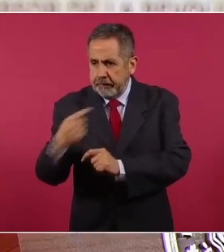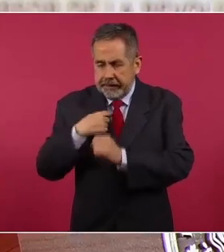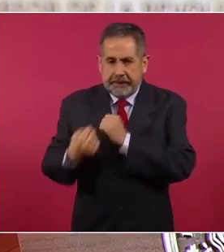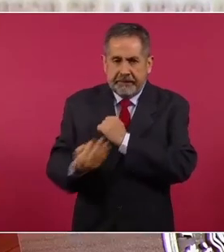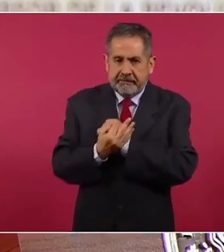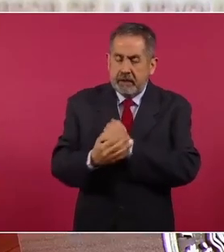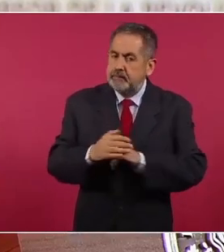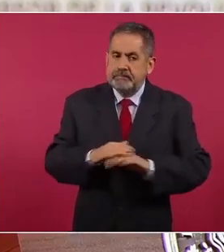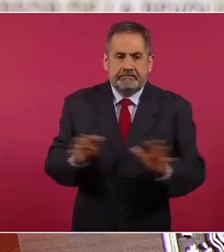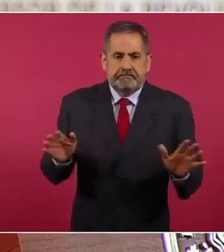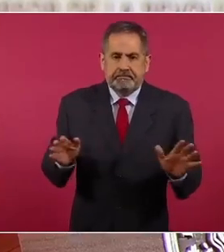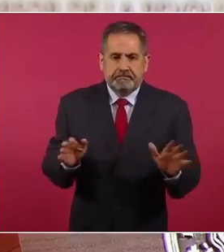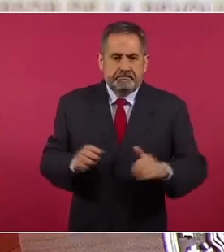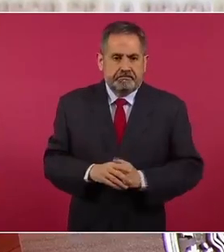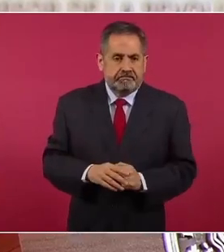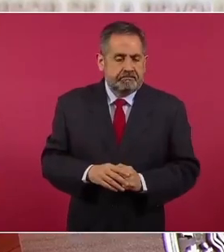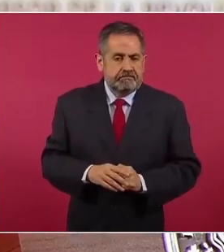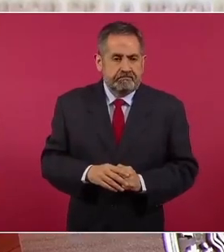Eso